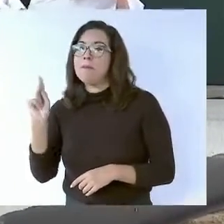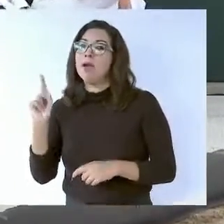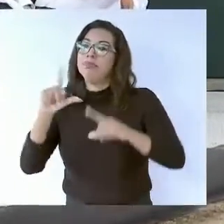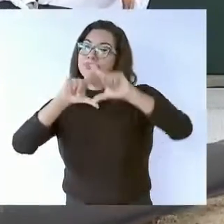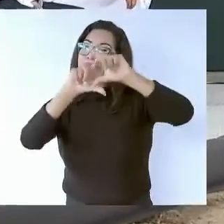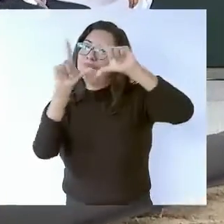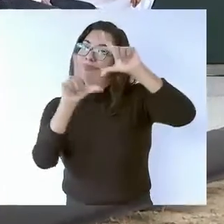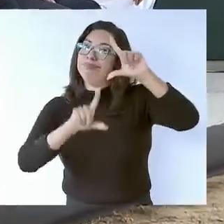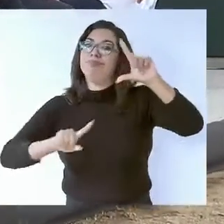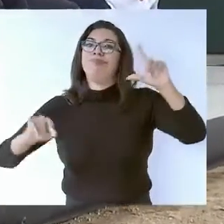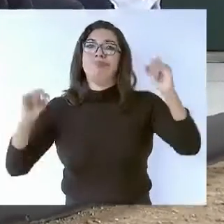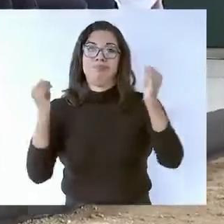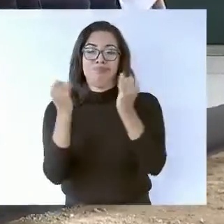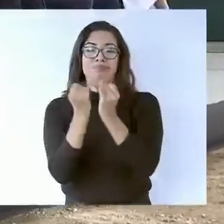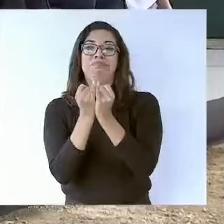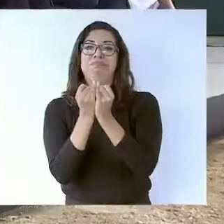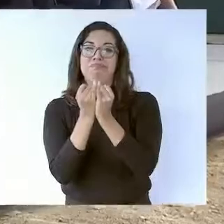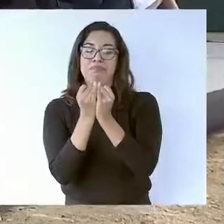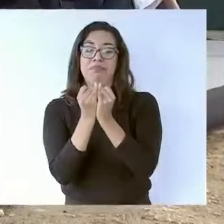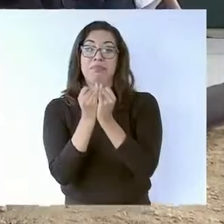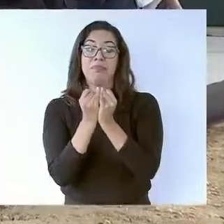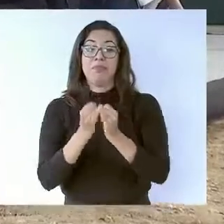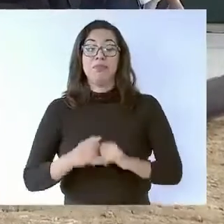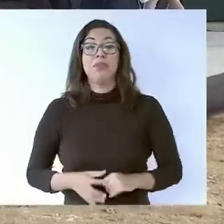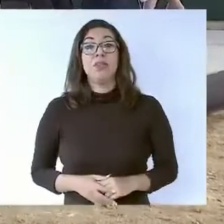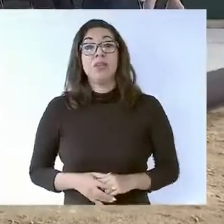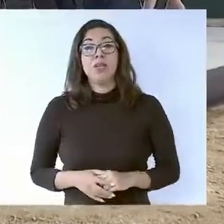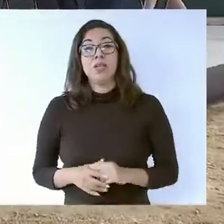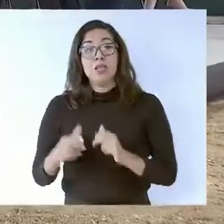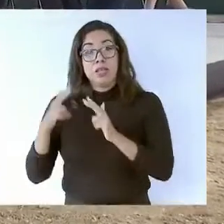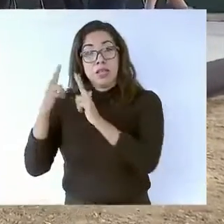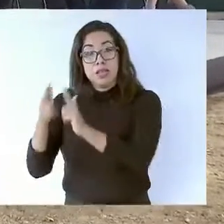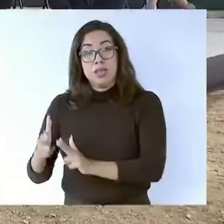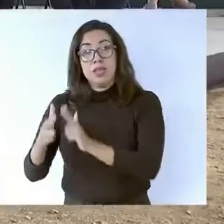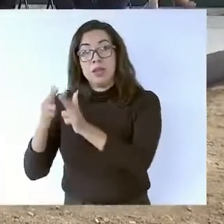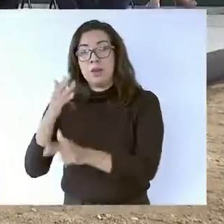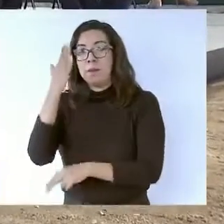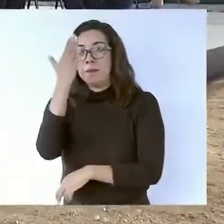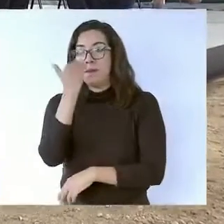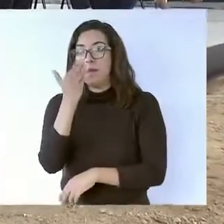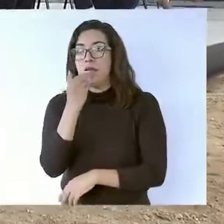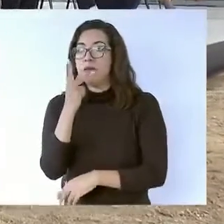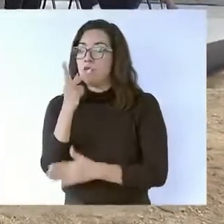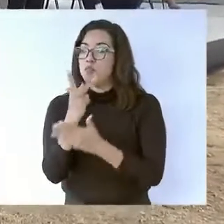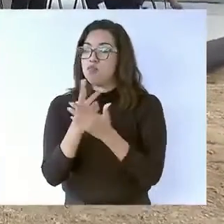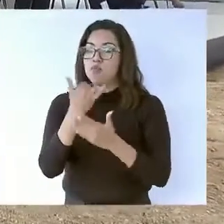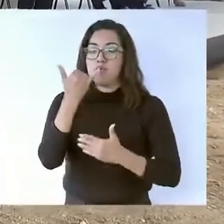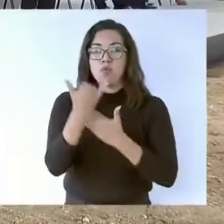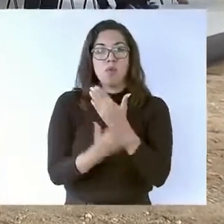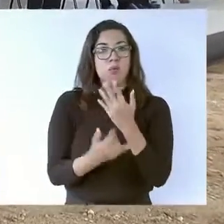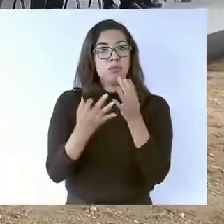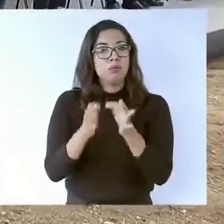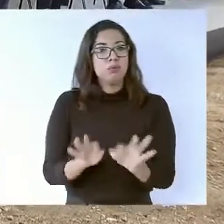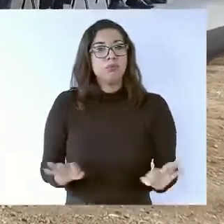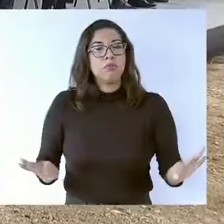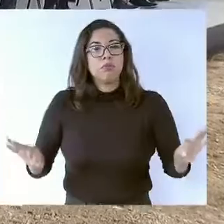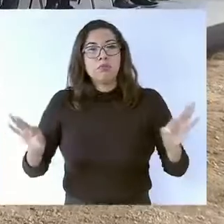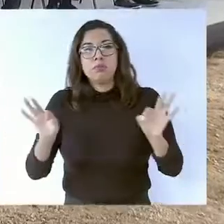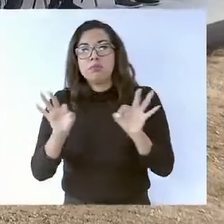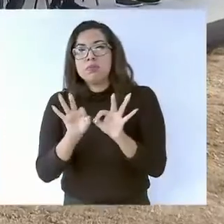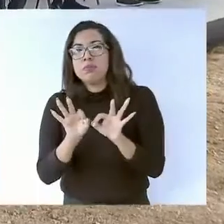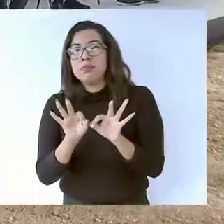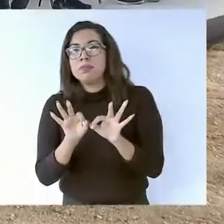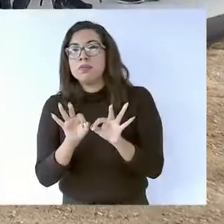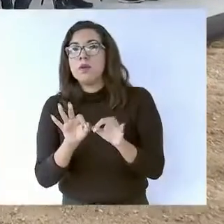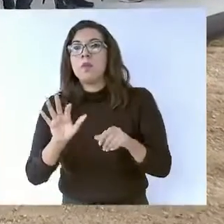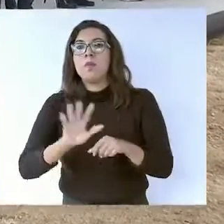El Tren Maya es uno de los proyectos más relevantes de los últimos años. Este es un proyecto que